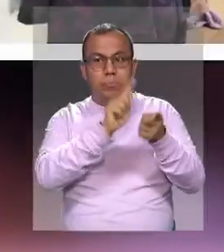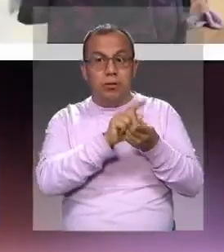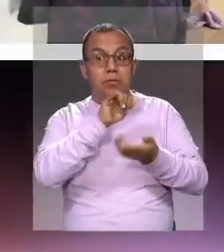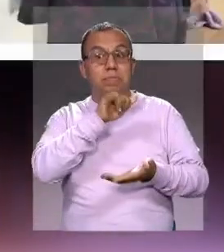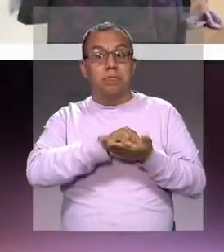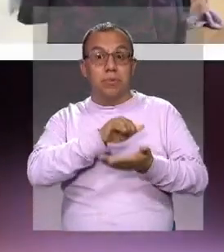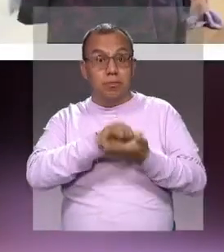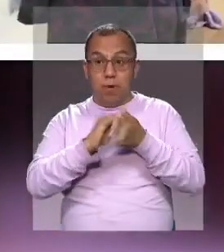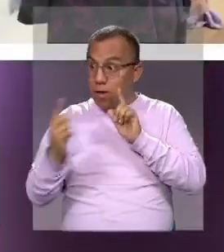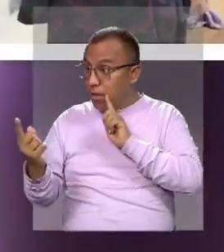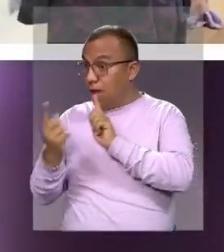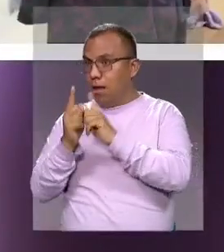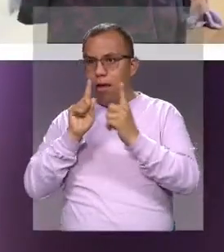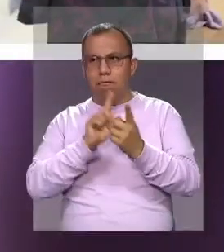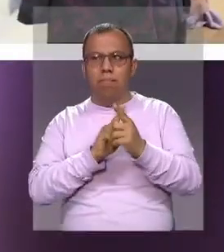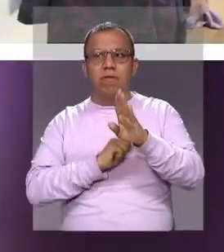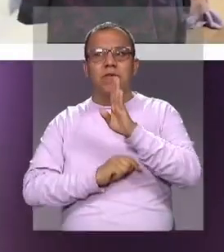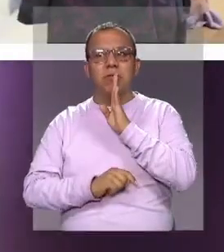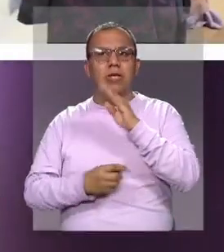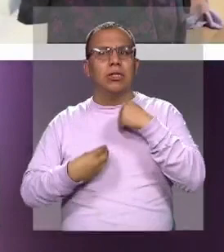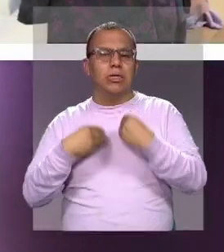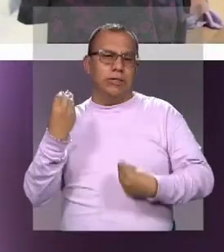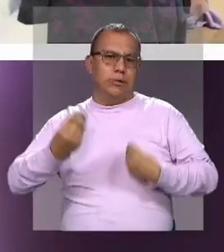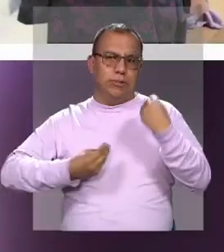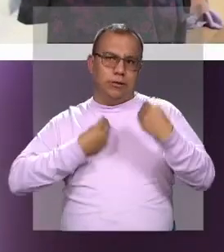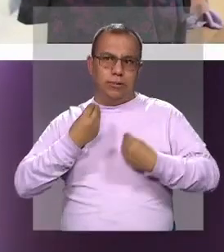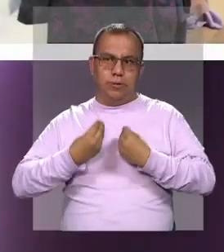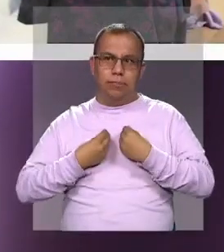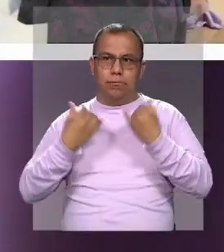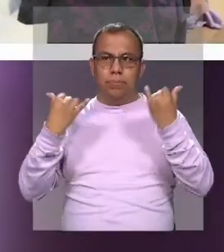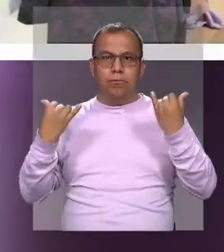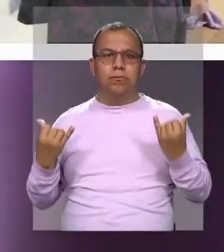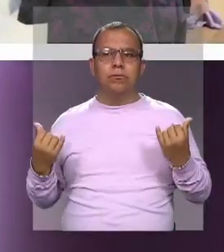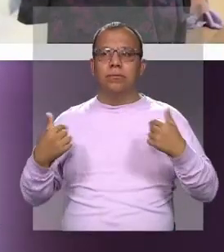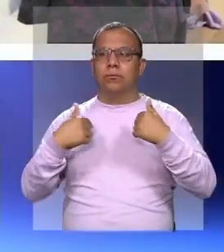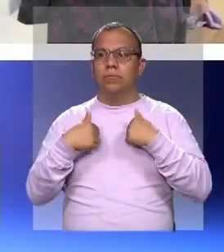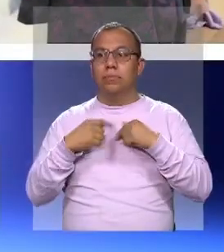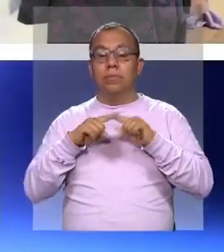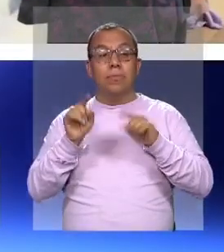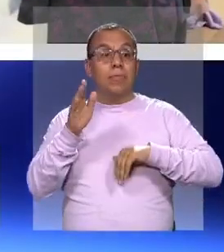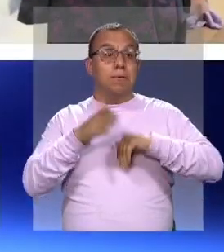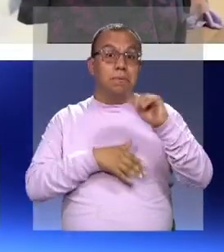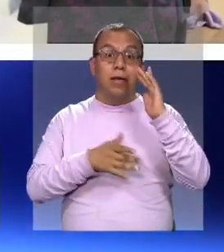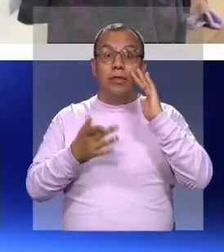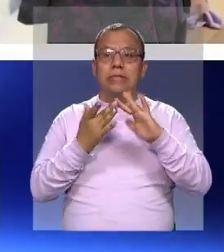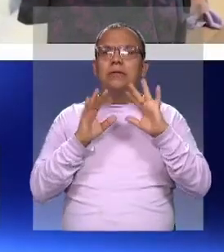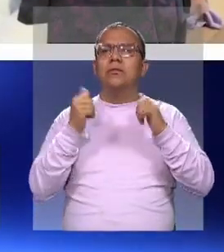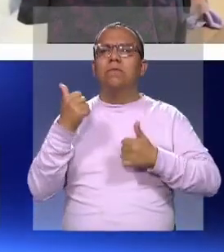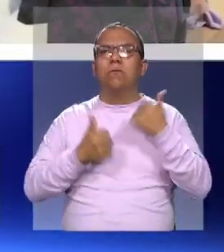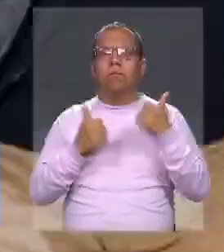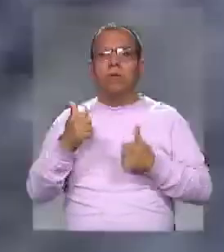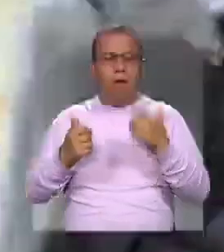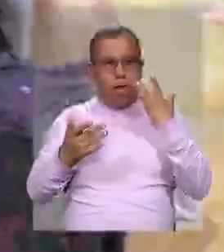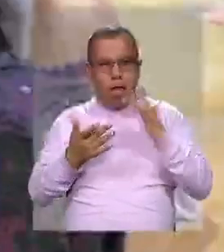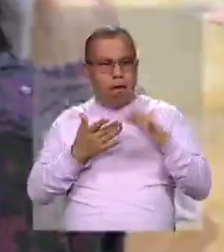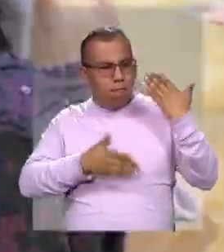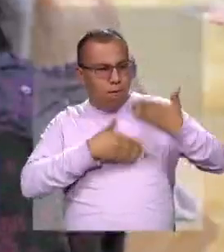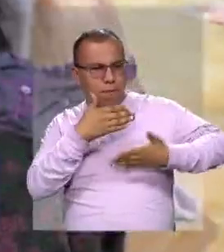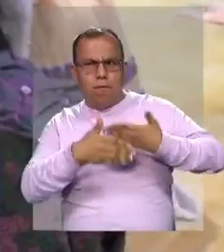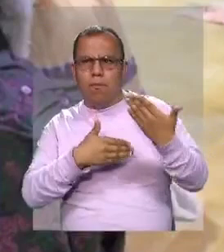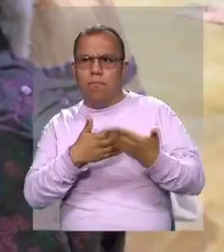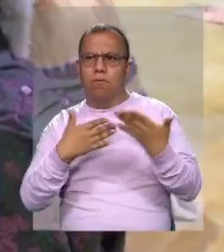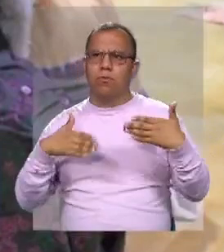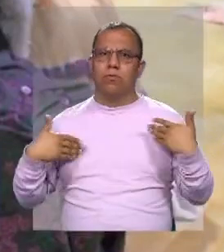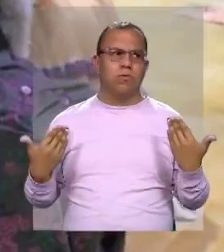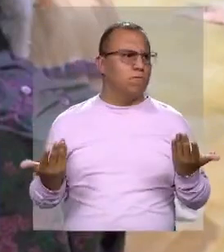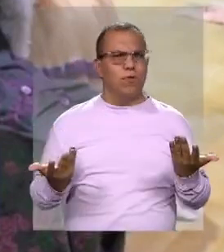personajes con los que se encuentran son los que yo hago. Y la particularidad de esta pieza es que se narra en positivo. ¿Cómo se puede